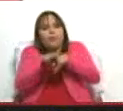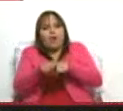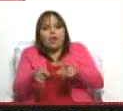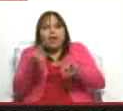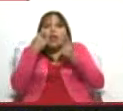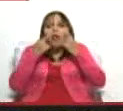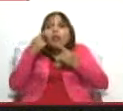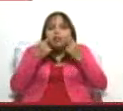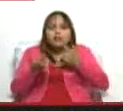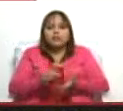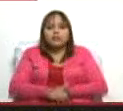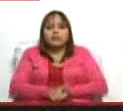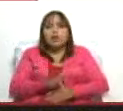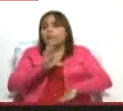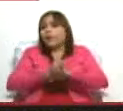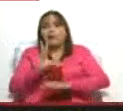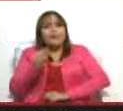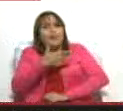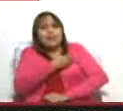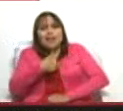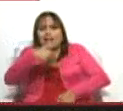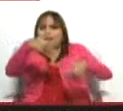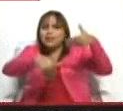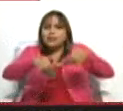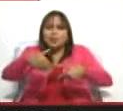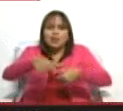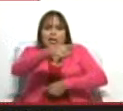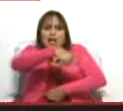Van a chillar, porque ellos no quieren elecciones.